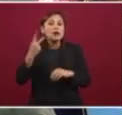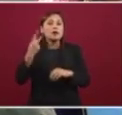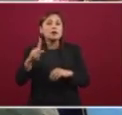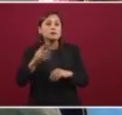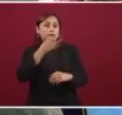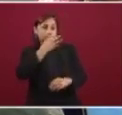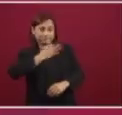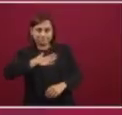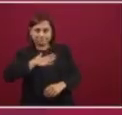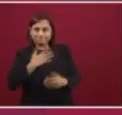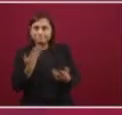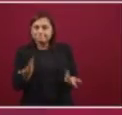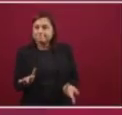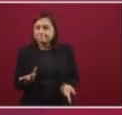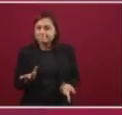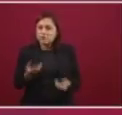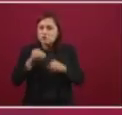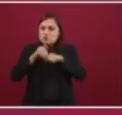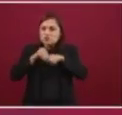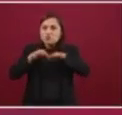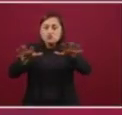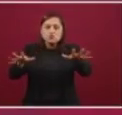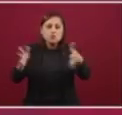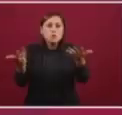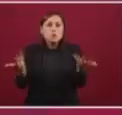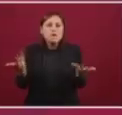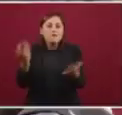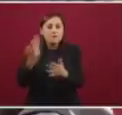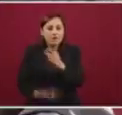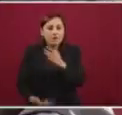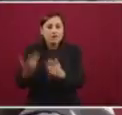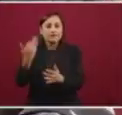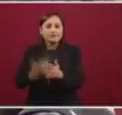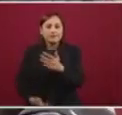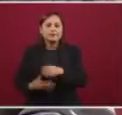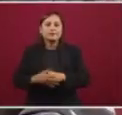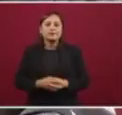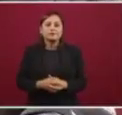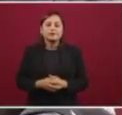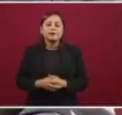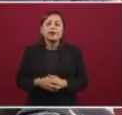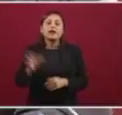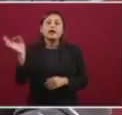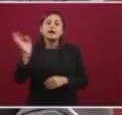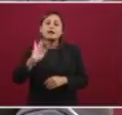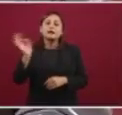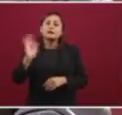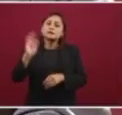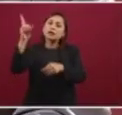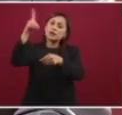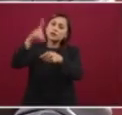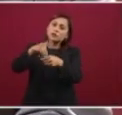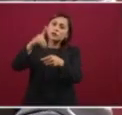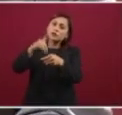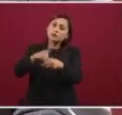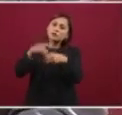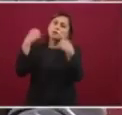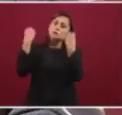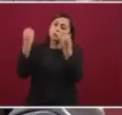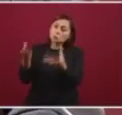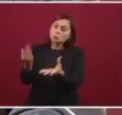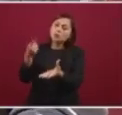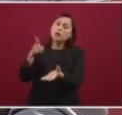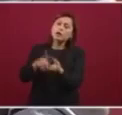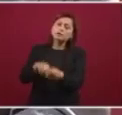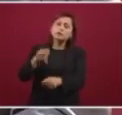Puede ser que entre el dinero de donativos a Hacienda y sea parte